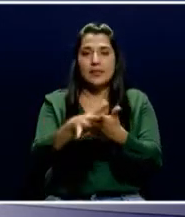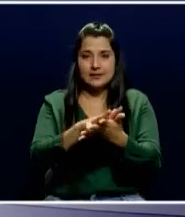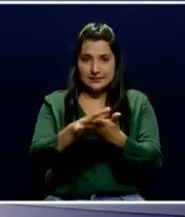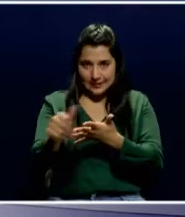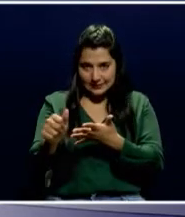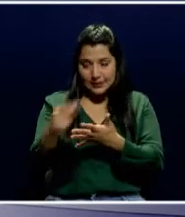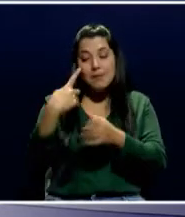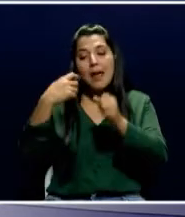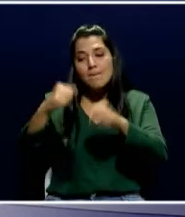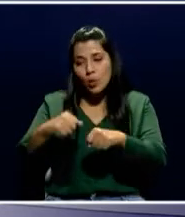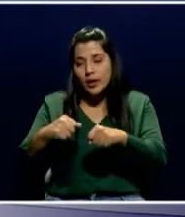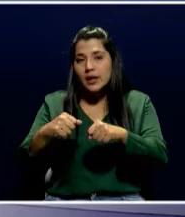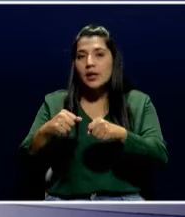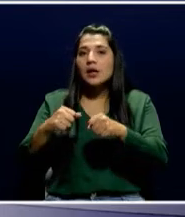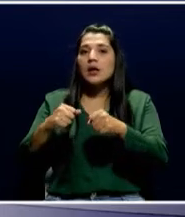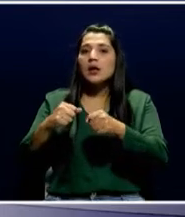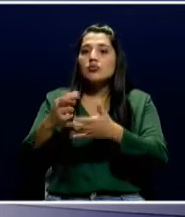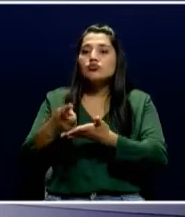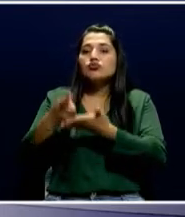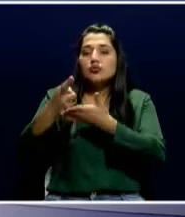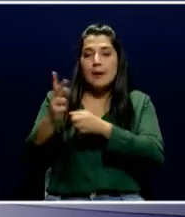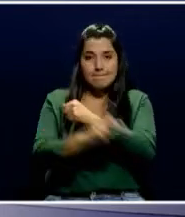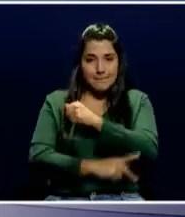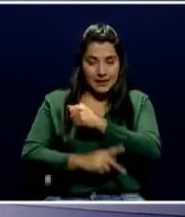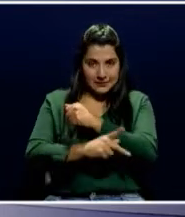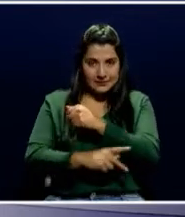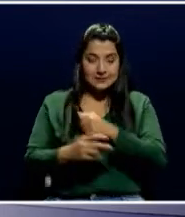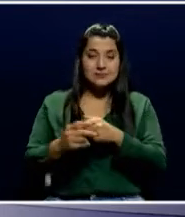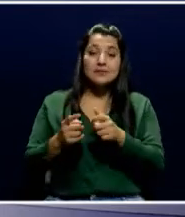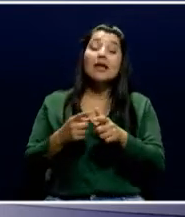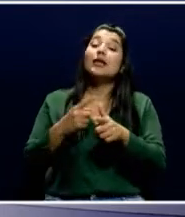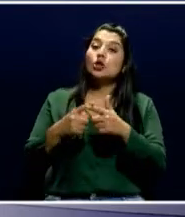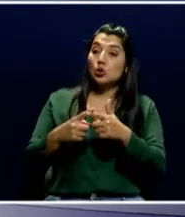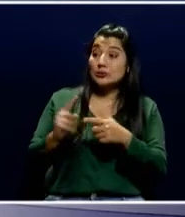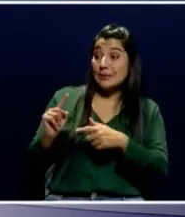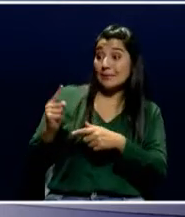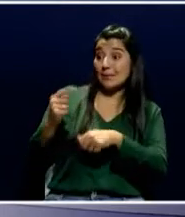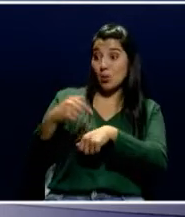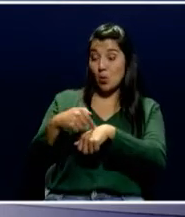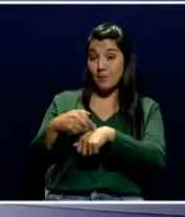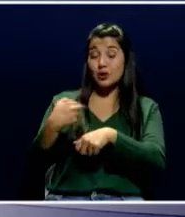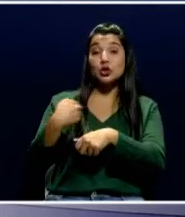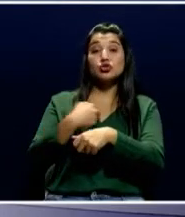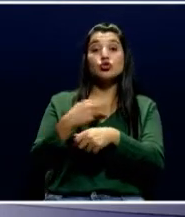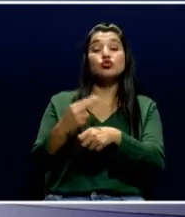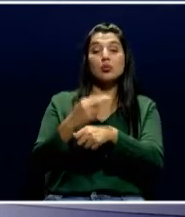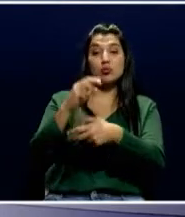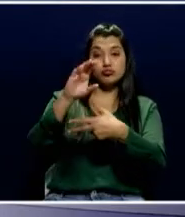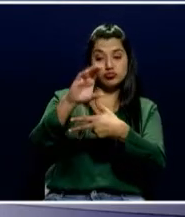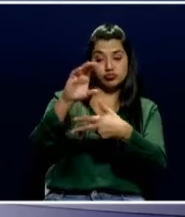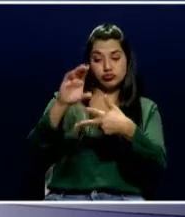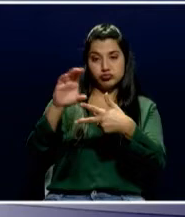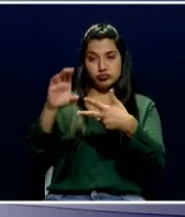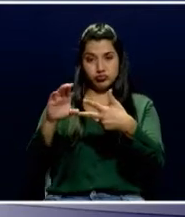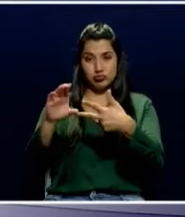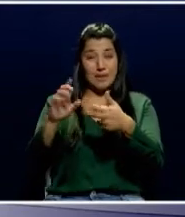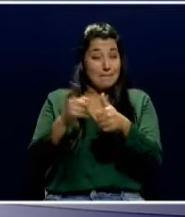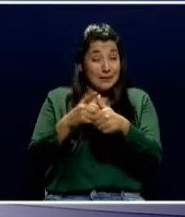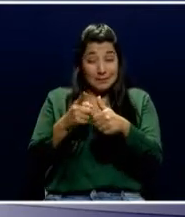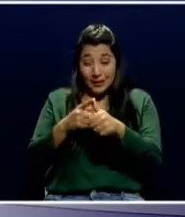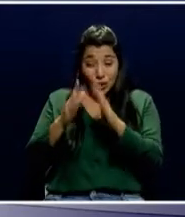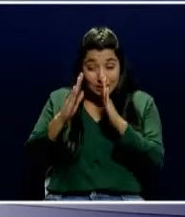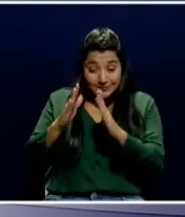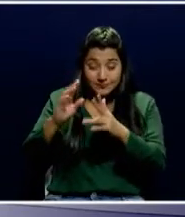instancia, nosotros hacemos uso de esos recursos que llamamos de primer impacto para, en este caso